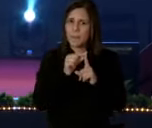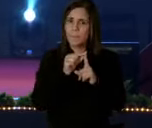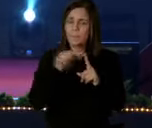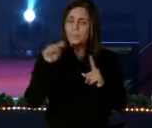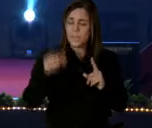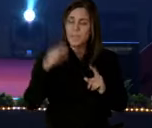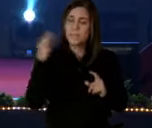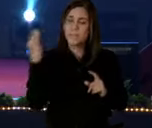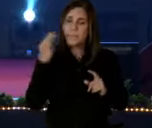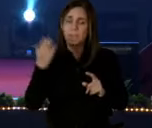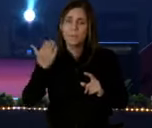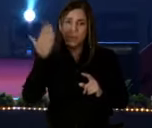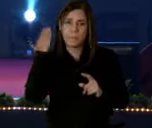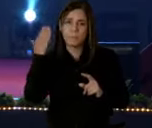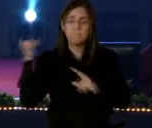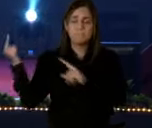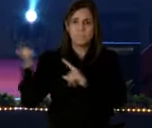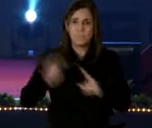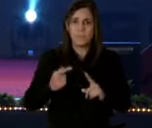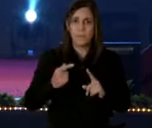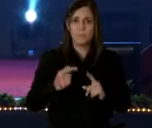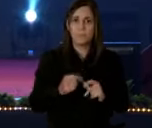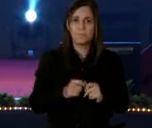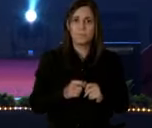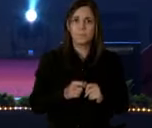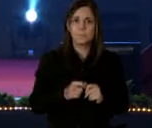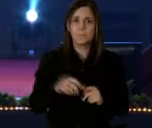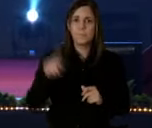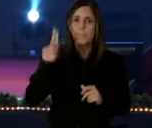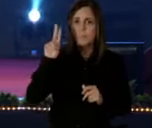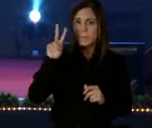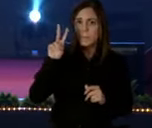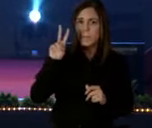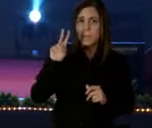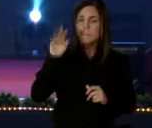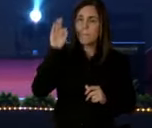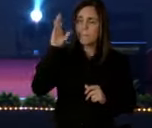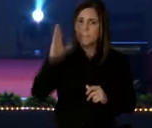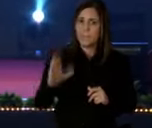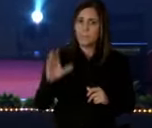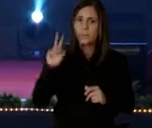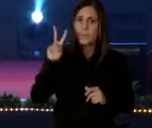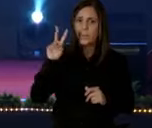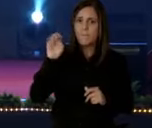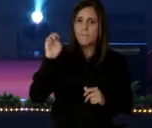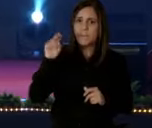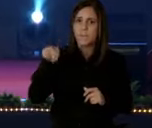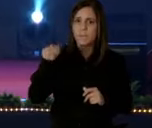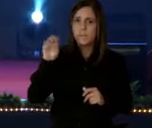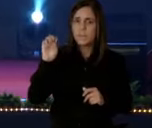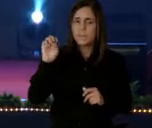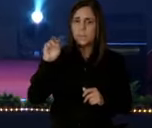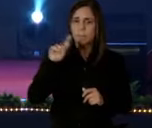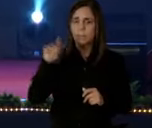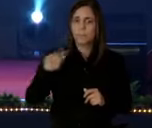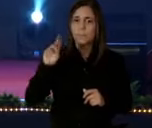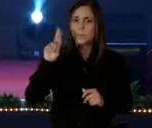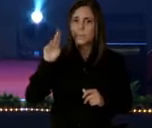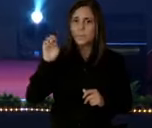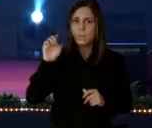de Dios desde Venezuela. Y ambos hablaron básicamente igual. Confirmando, porque cuando Dios habla, es una